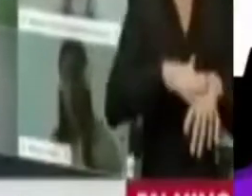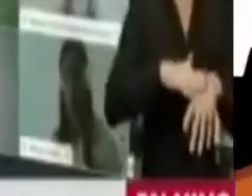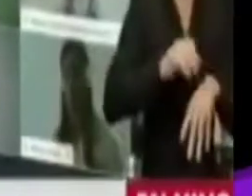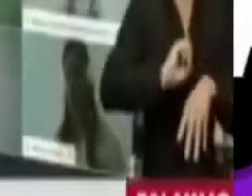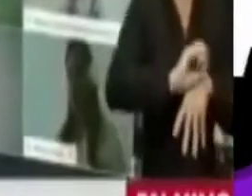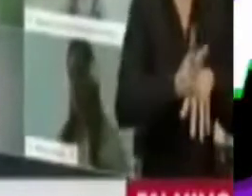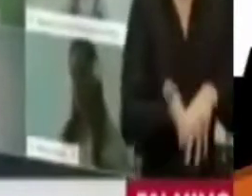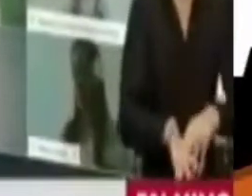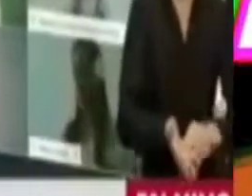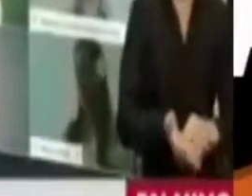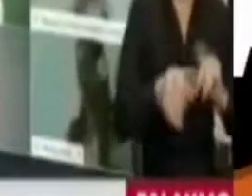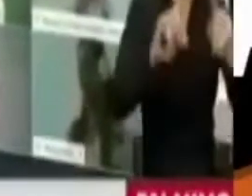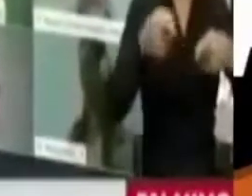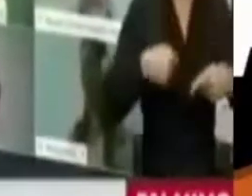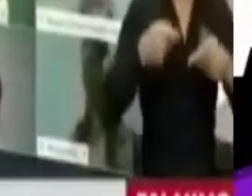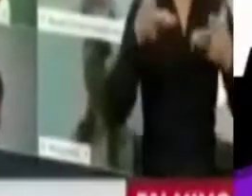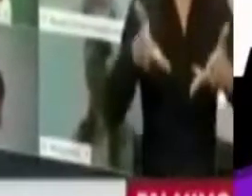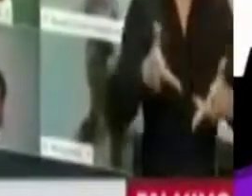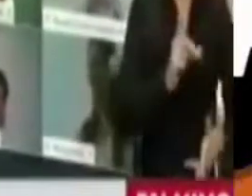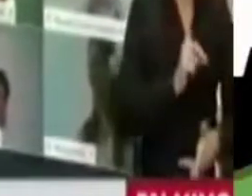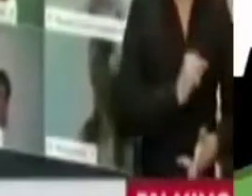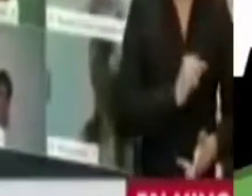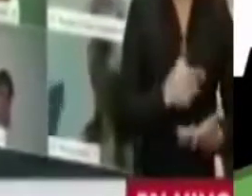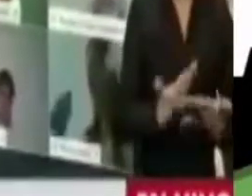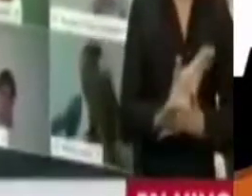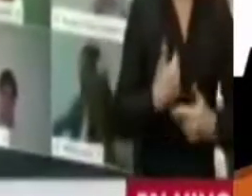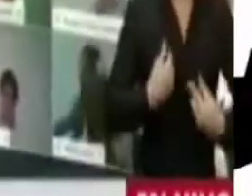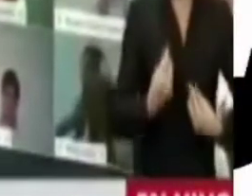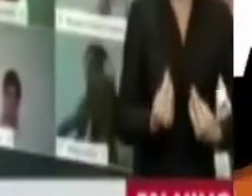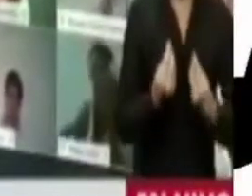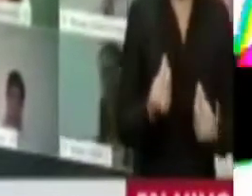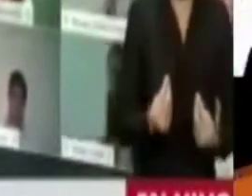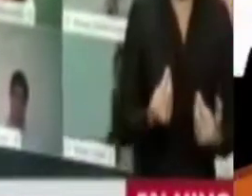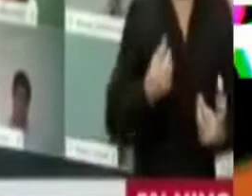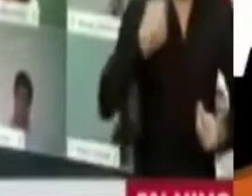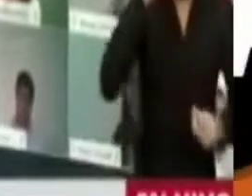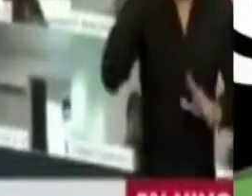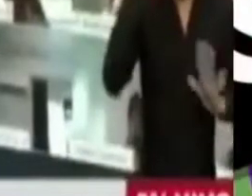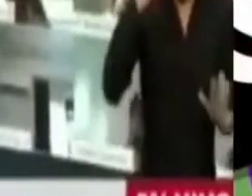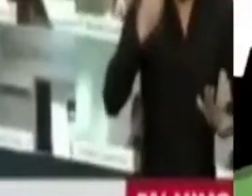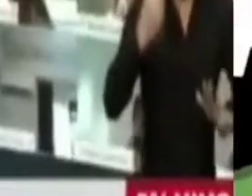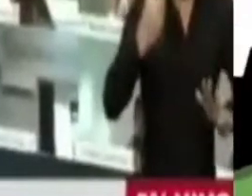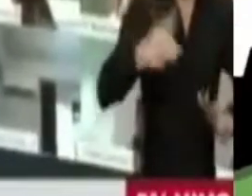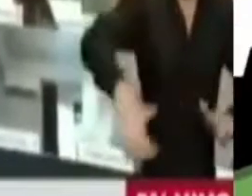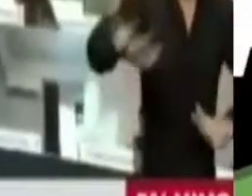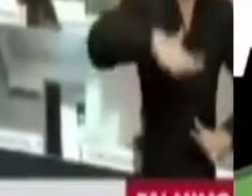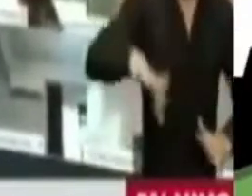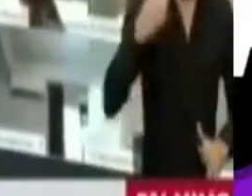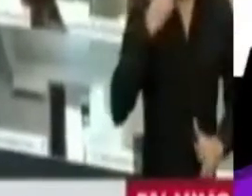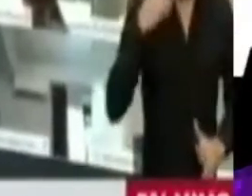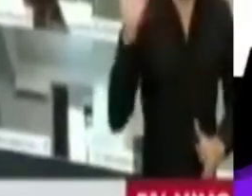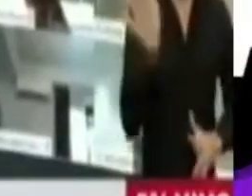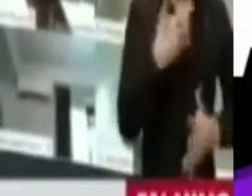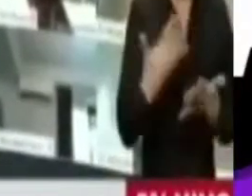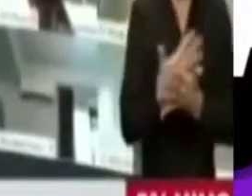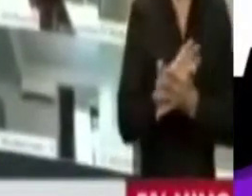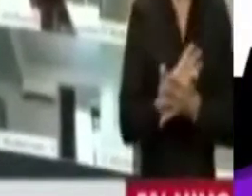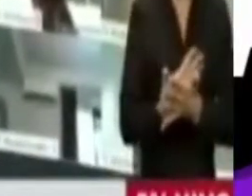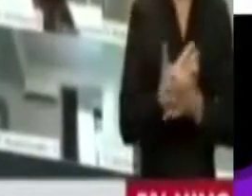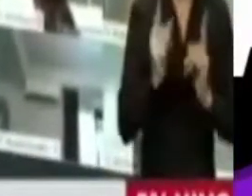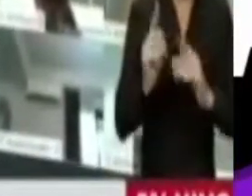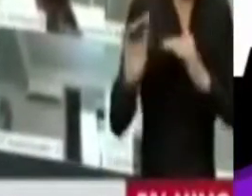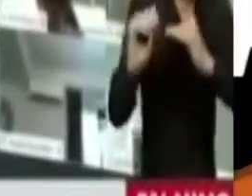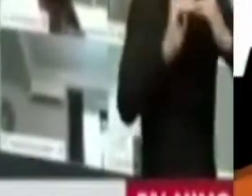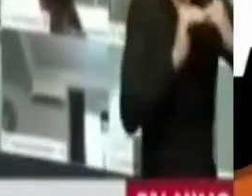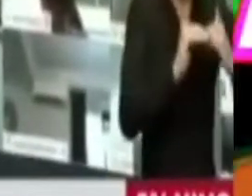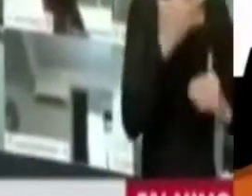me parece que es eso lo que estamos mirando, ¿no, Carlos? Que por lo menos... Es así. Y es más, yo lo hice y lo dije y lo dejé bien asentado porque me